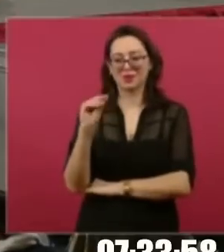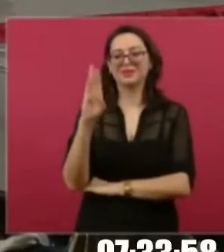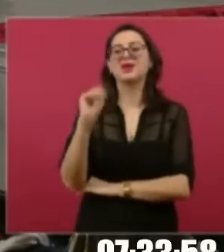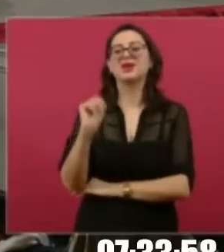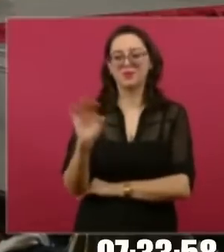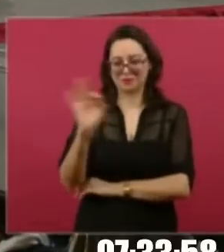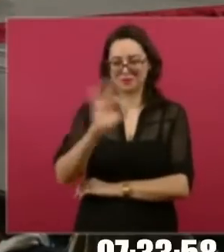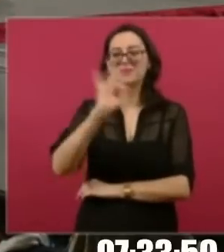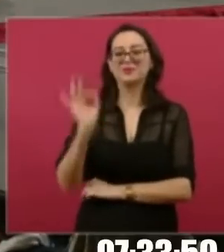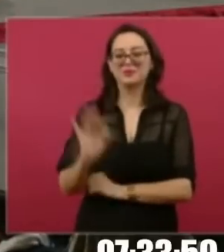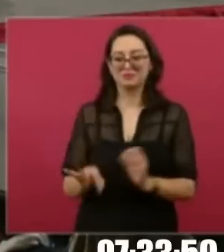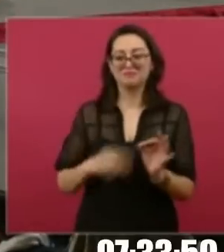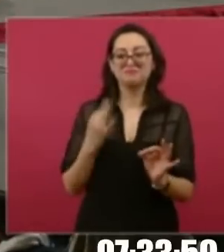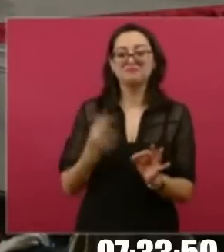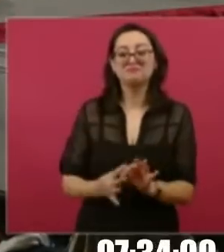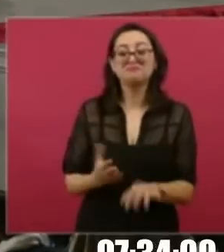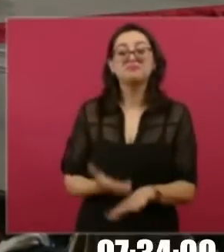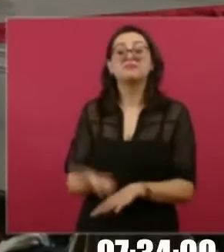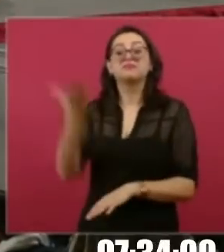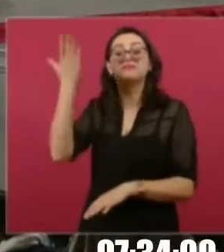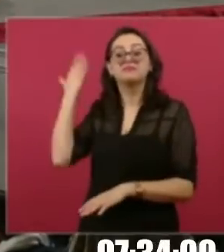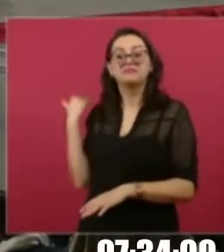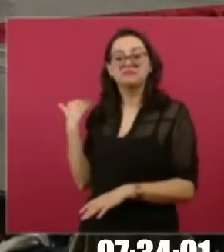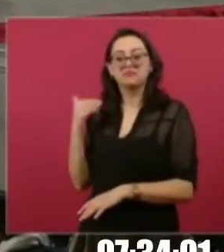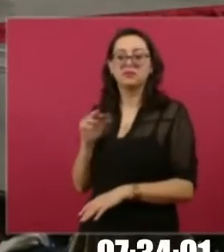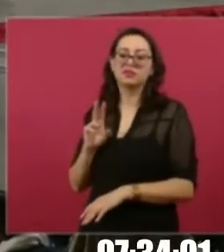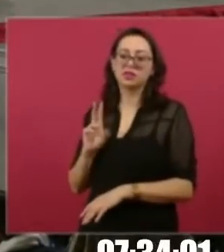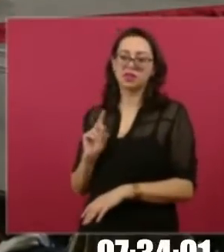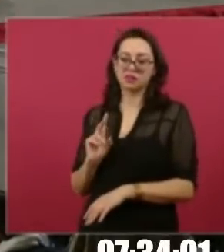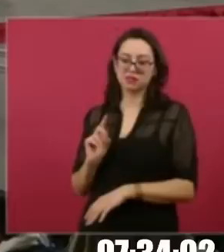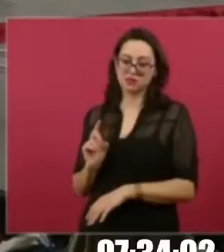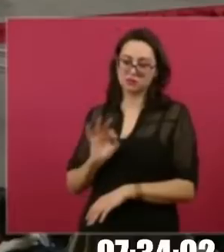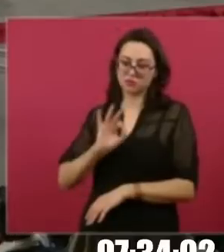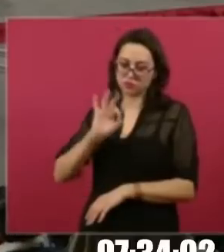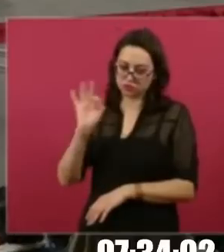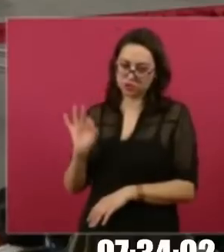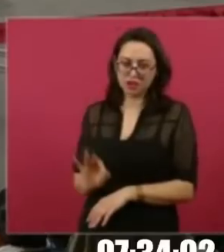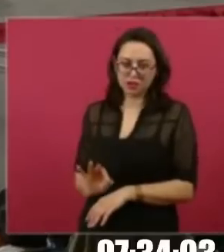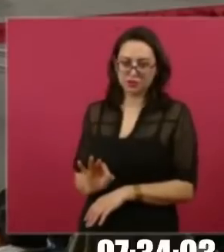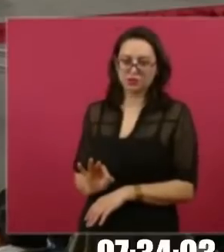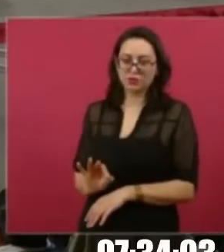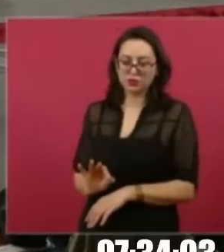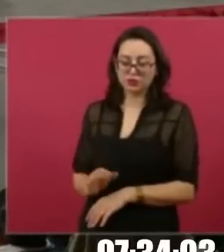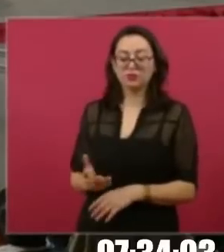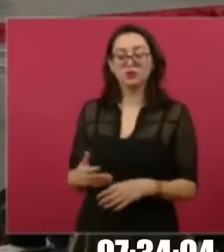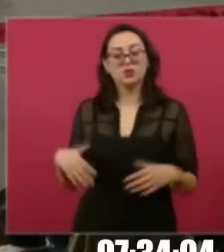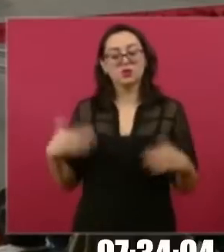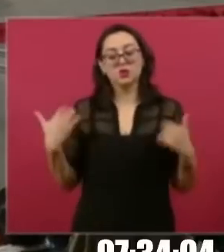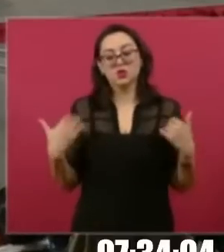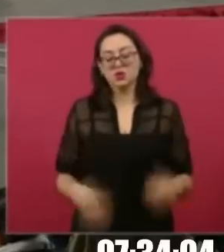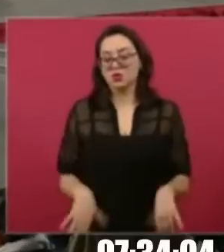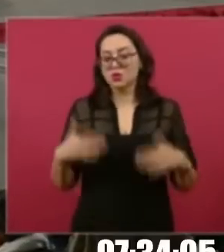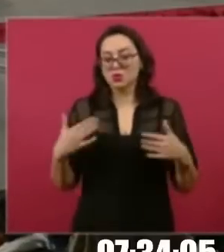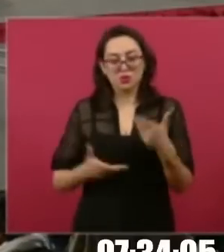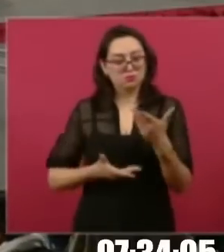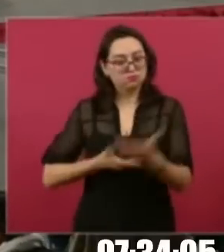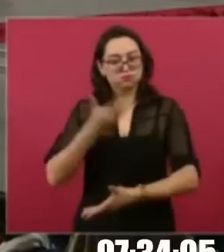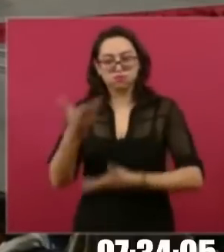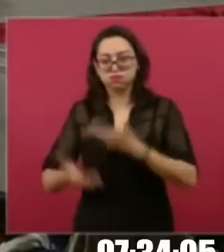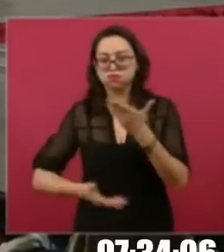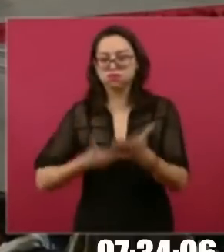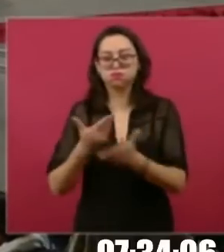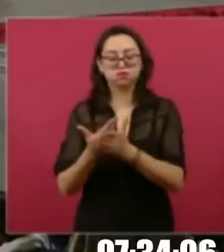teníamos un nivel de abasto de medicamentos del 30% y hemos incrementado enormemente los servicios